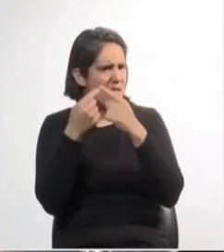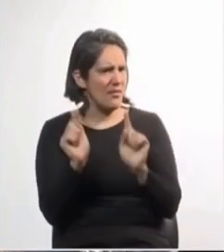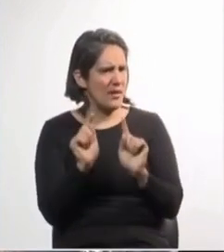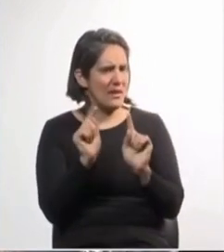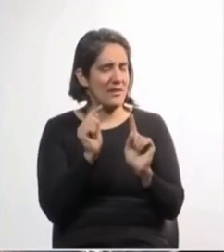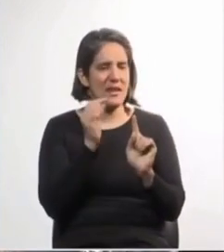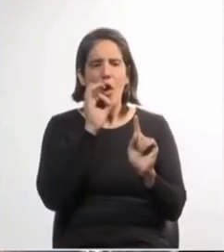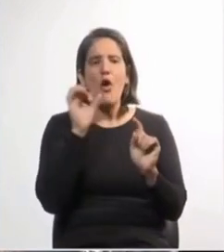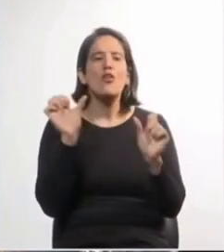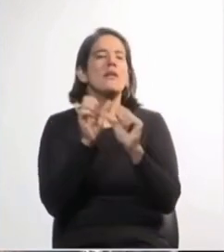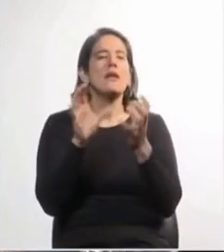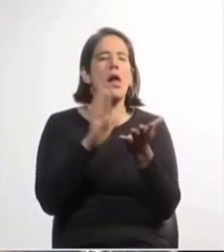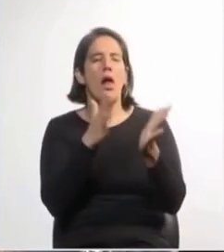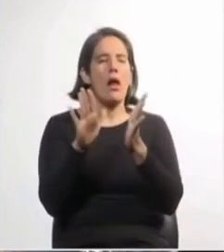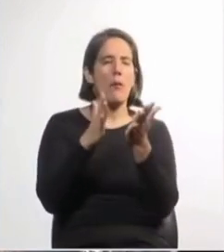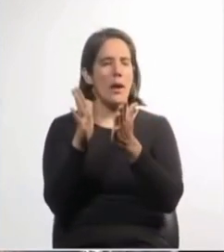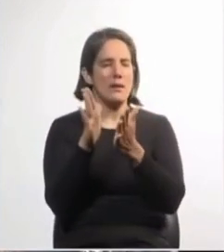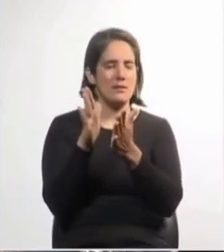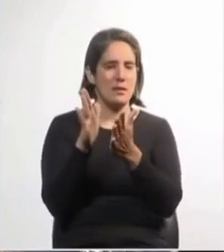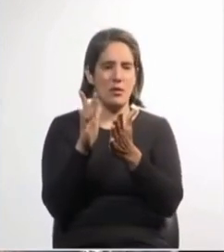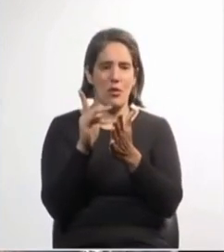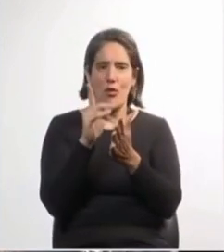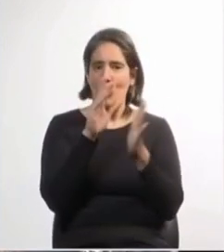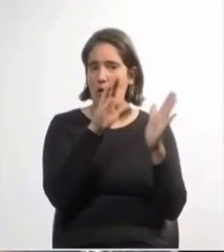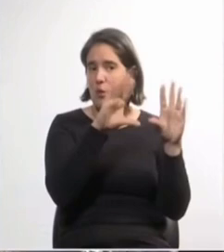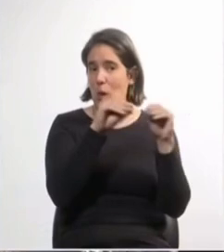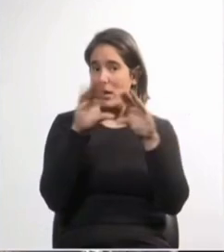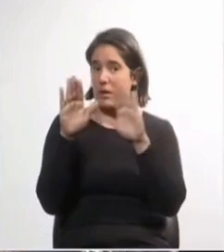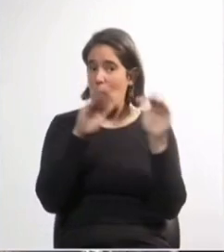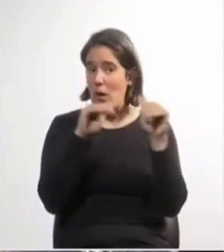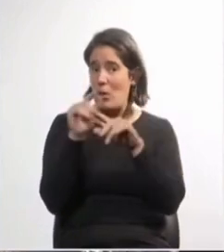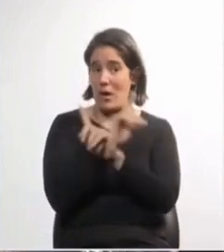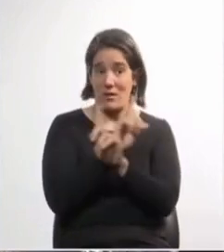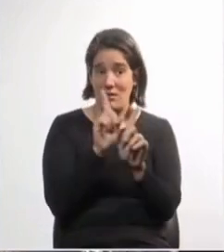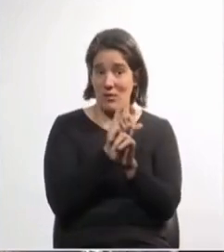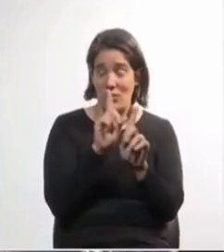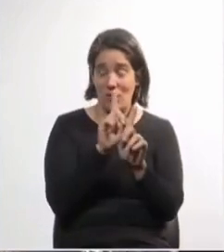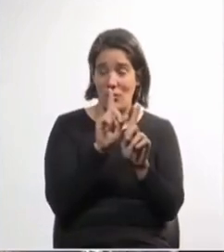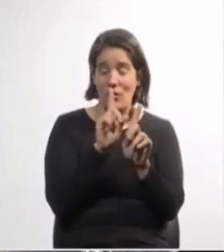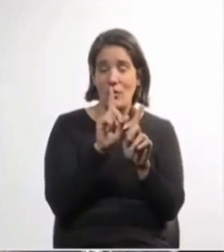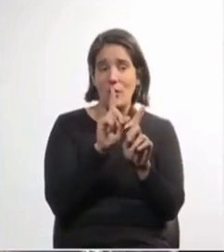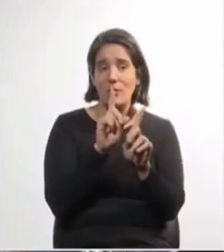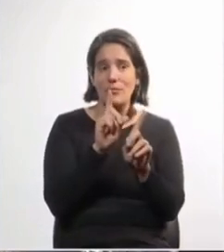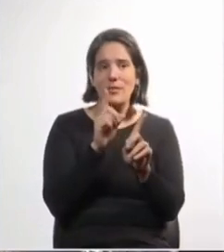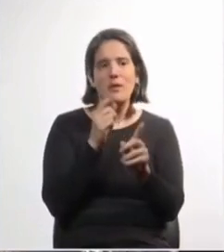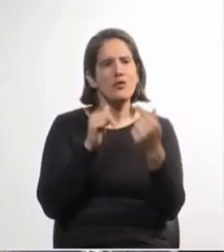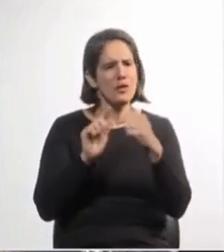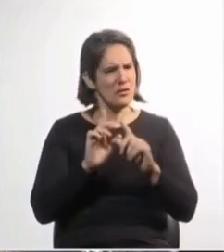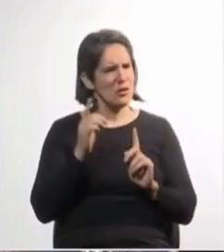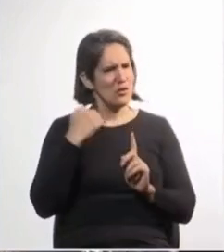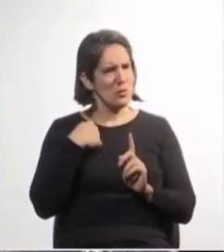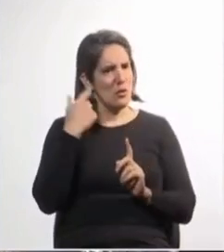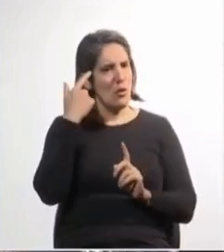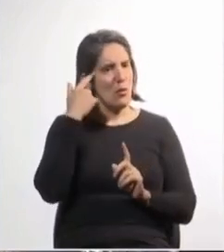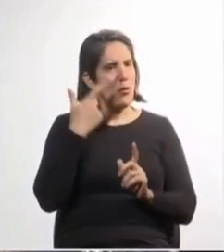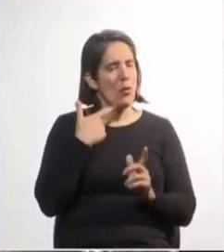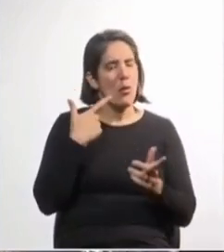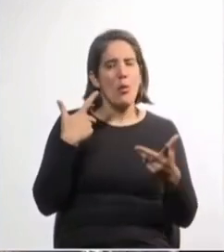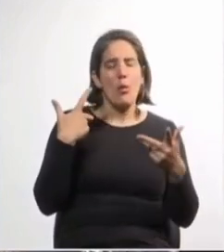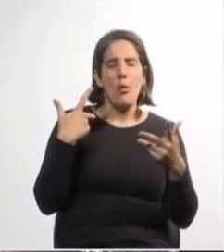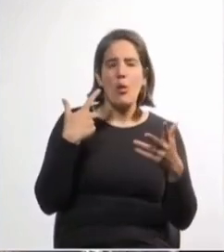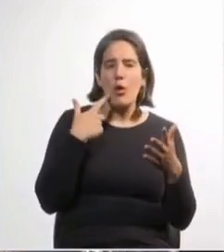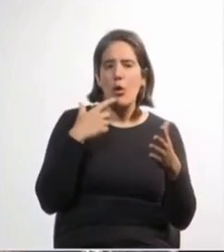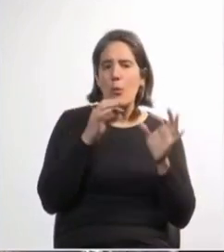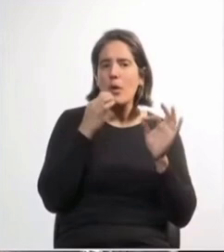corre el arco o hay cosas que no se registran. No está esto limitando, como se supone que debe hacer